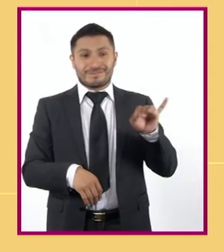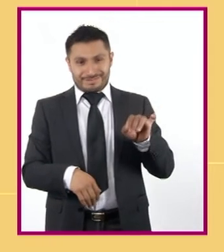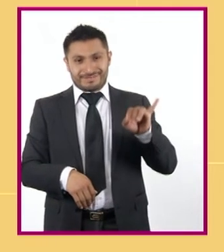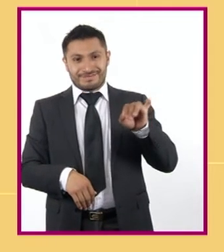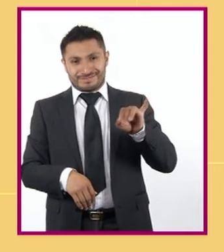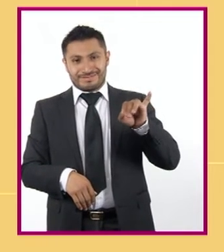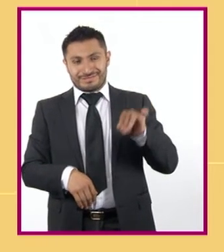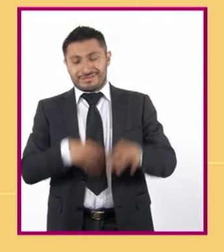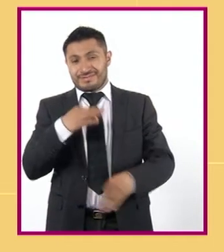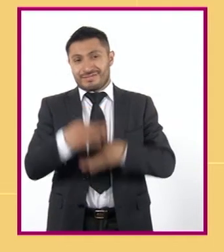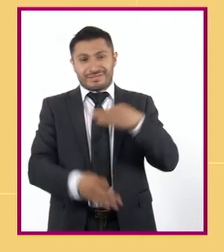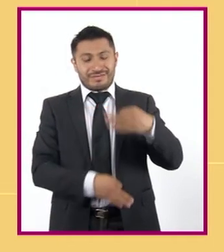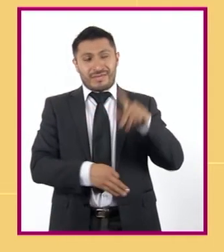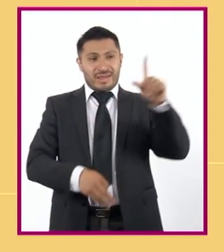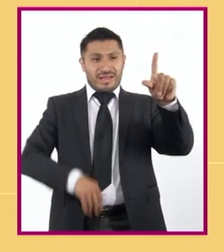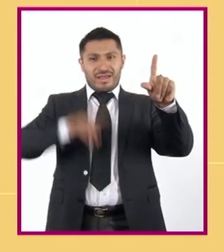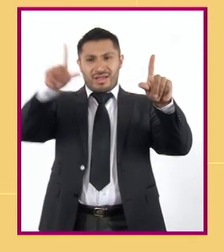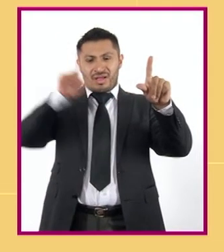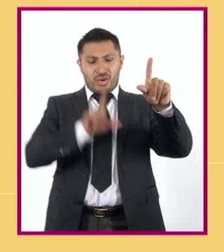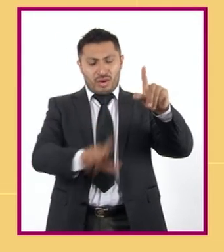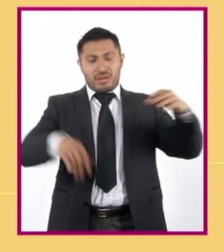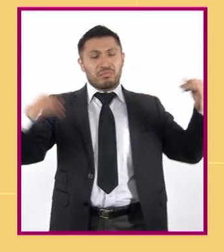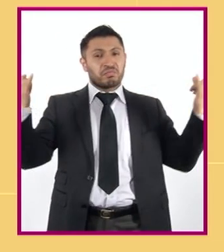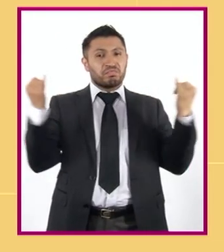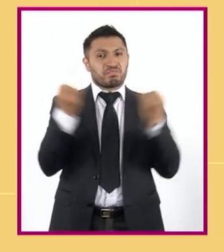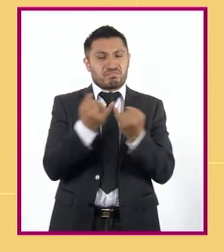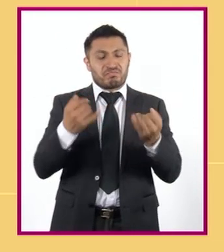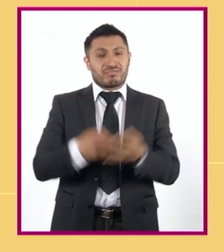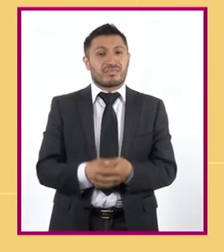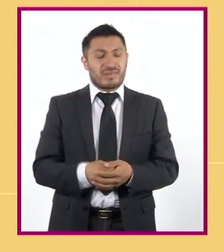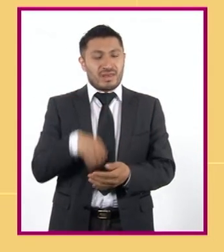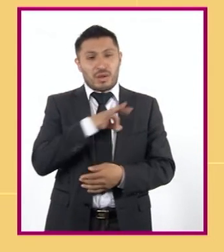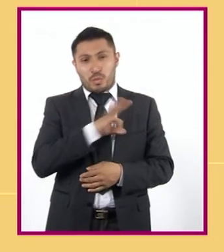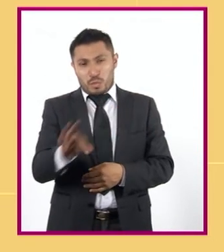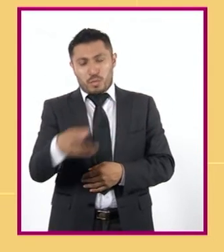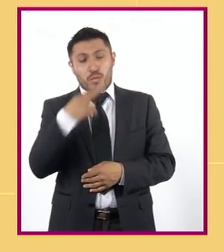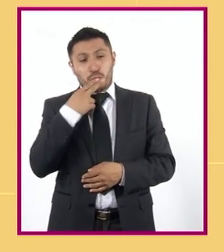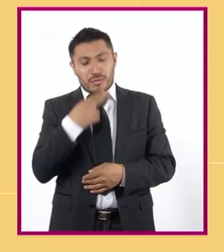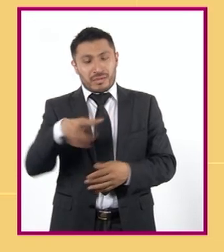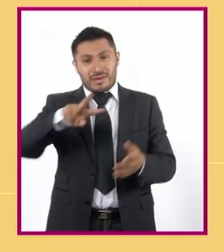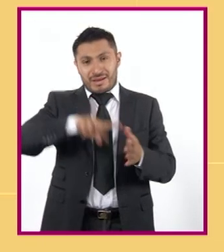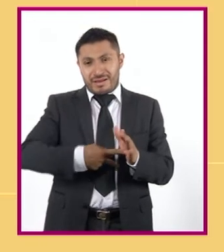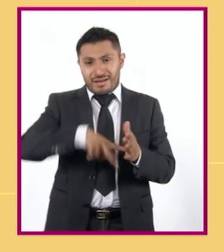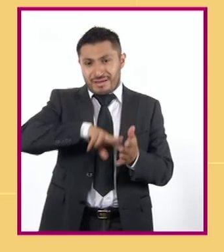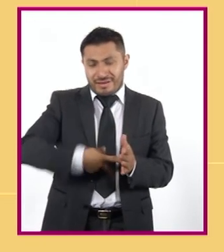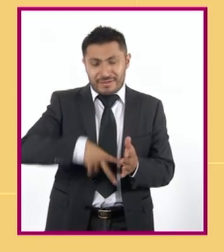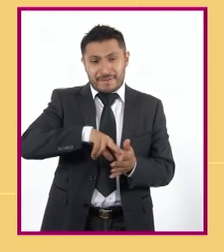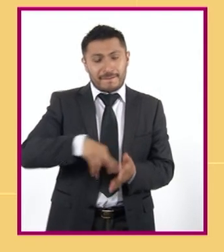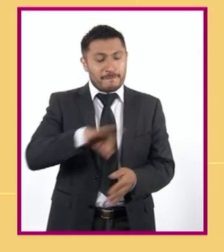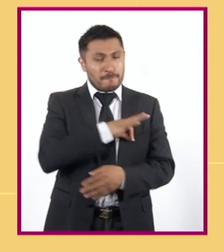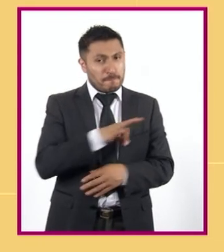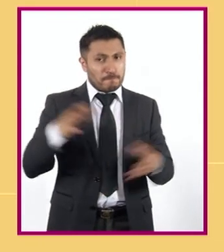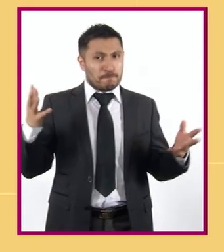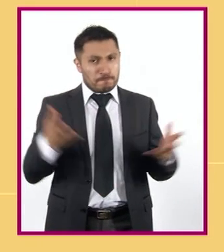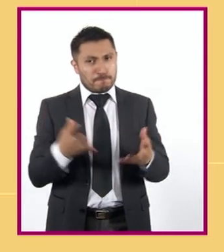Efectivamente, todos sus lados son iguales. Se pueden apoyar del compás para construirlo.